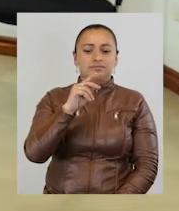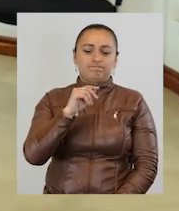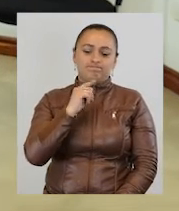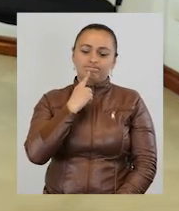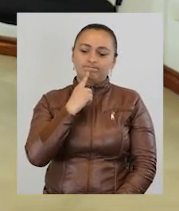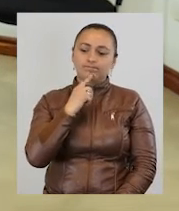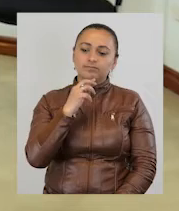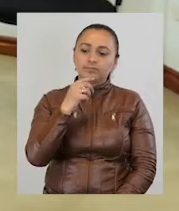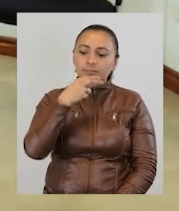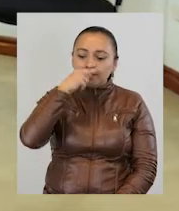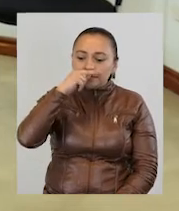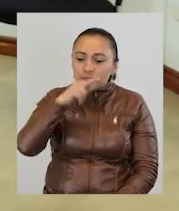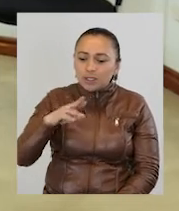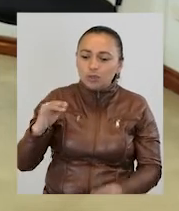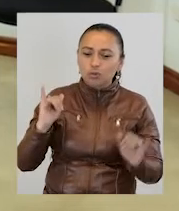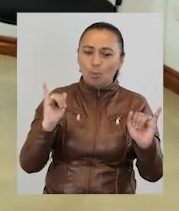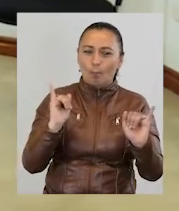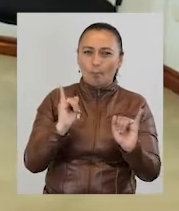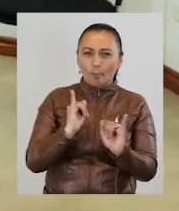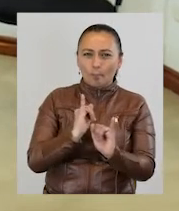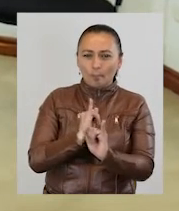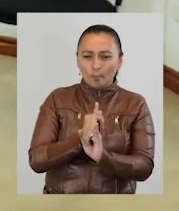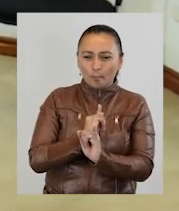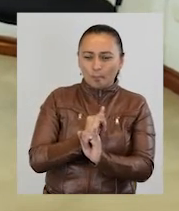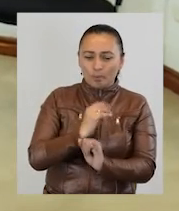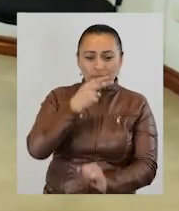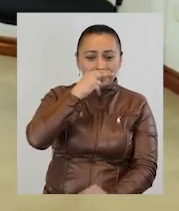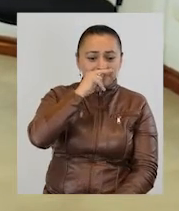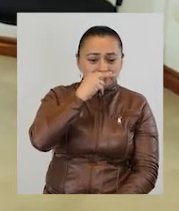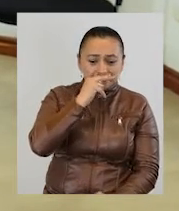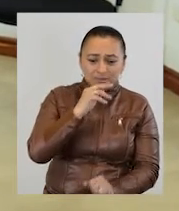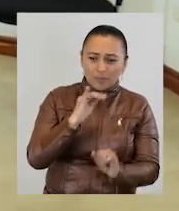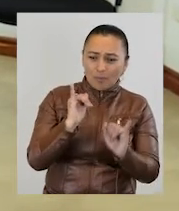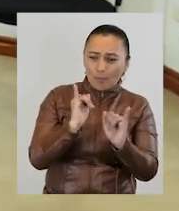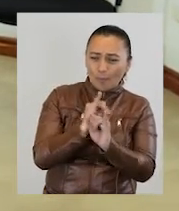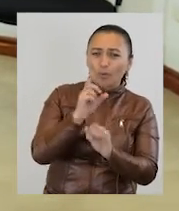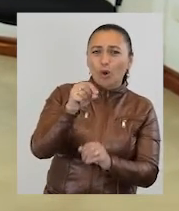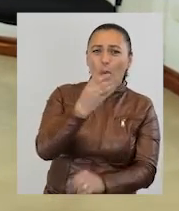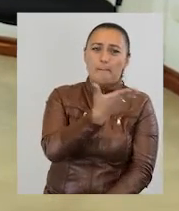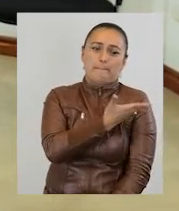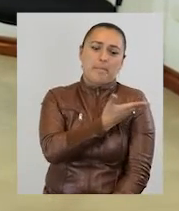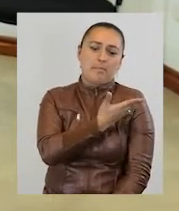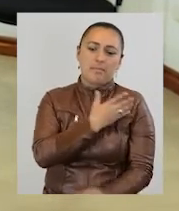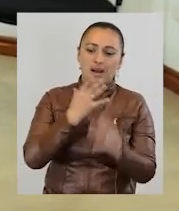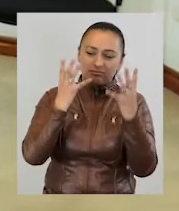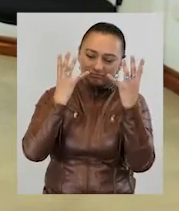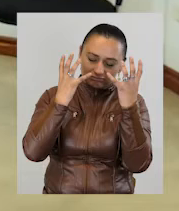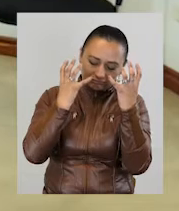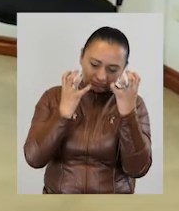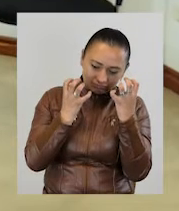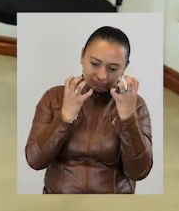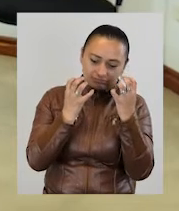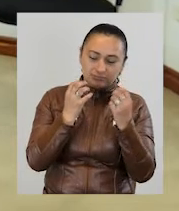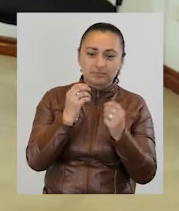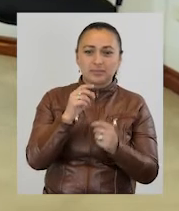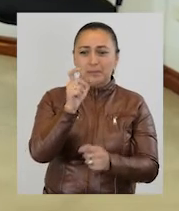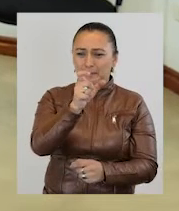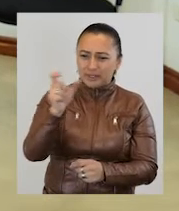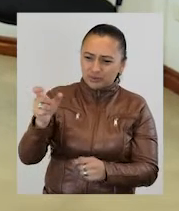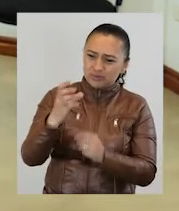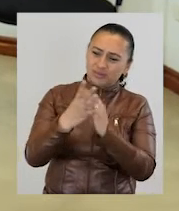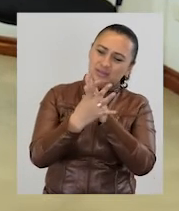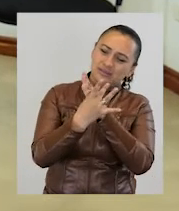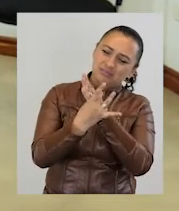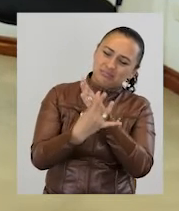Mira el rostro desnutrido de los niños. Mira los rostros demarcados de las madres. Mira